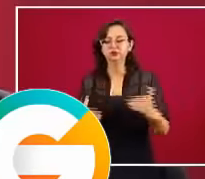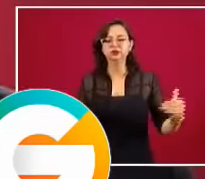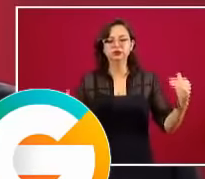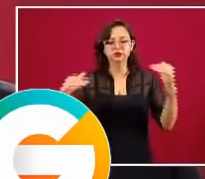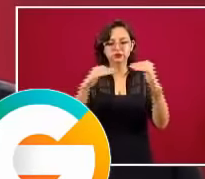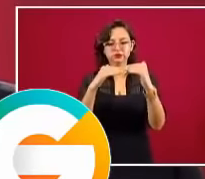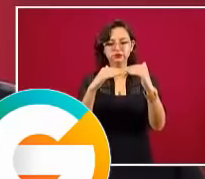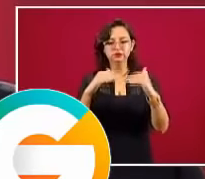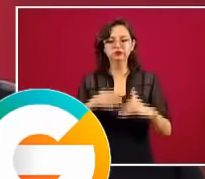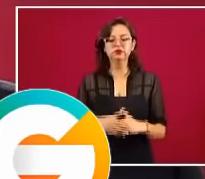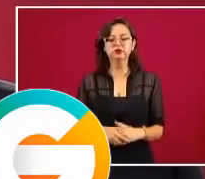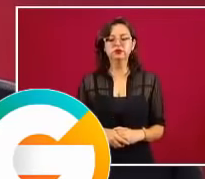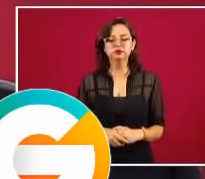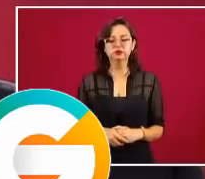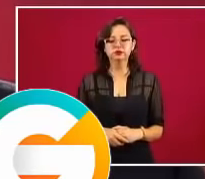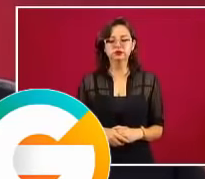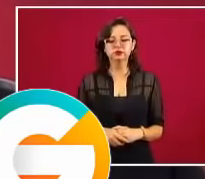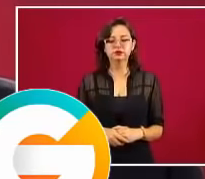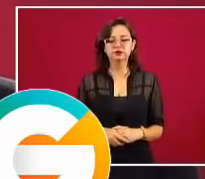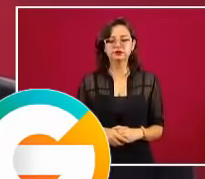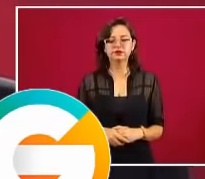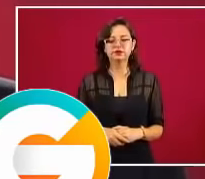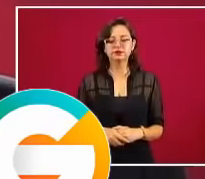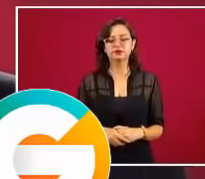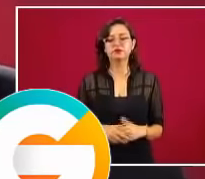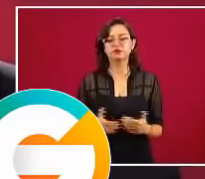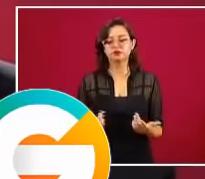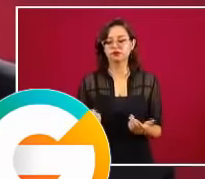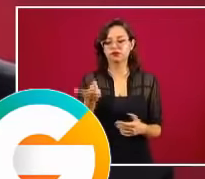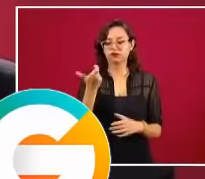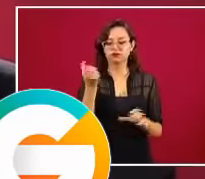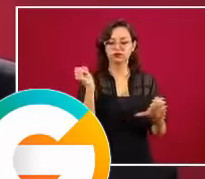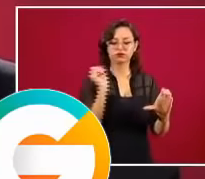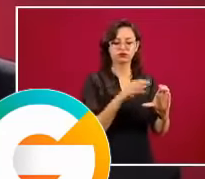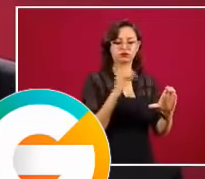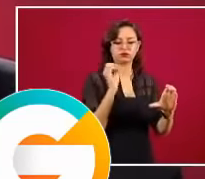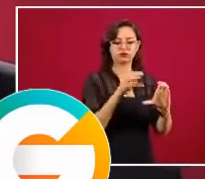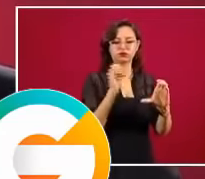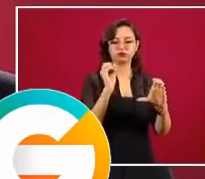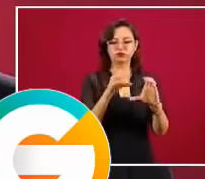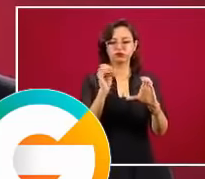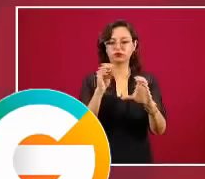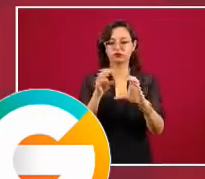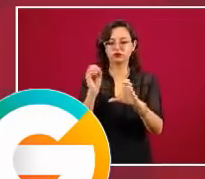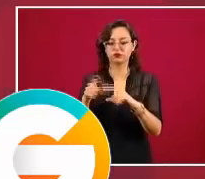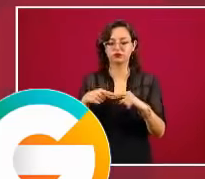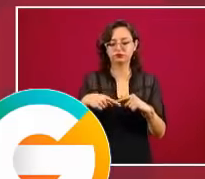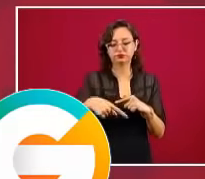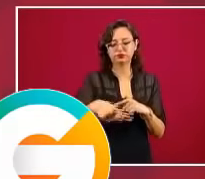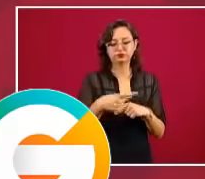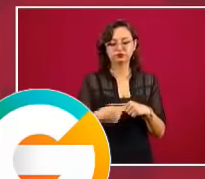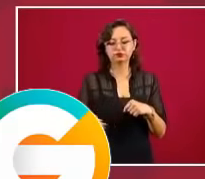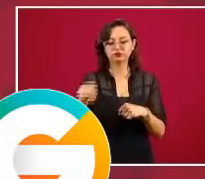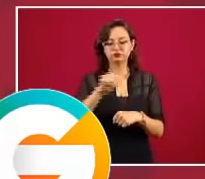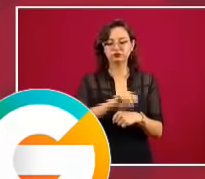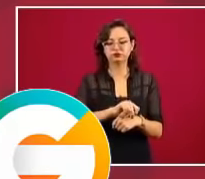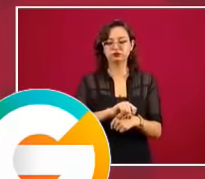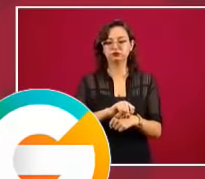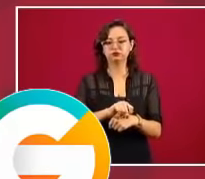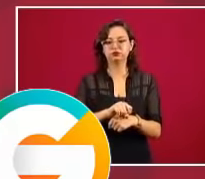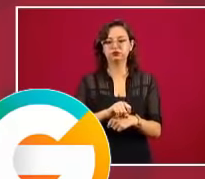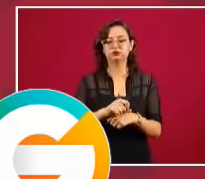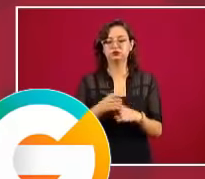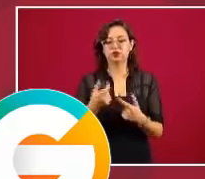Empezamos la semana con lo electrónico para que no se afecte